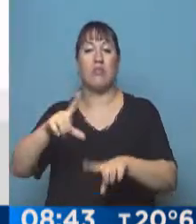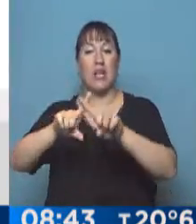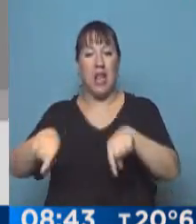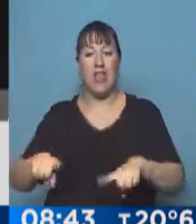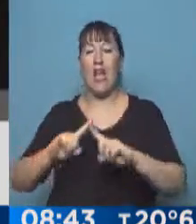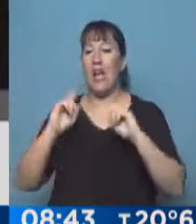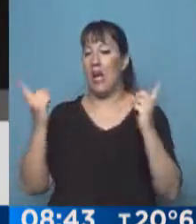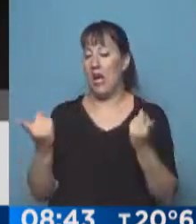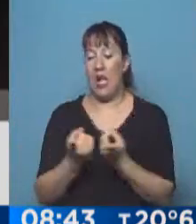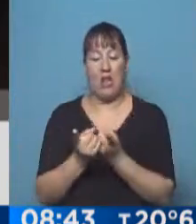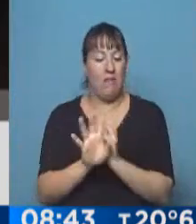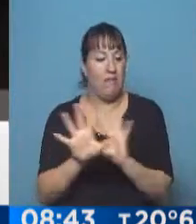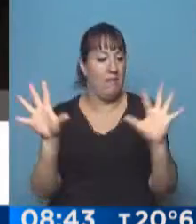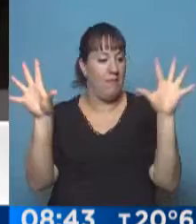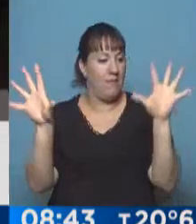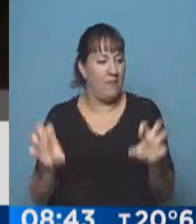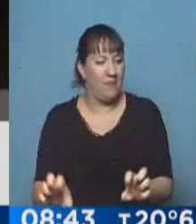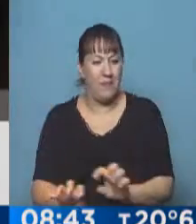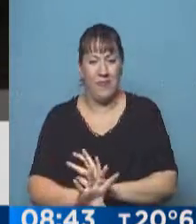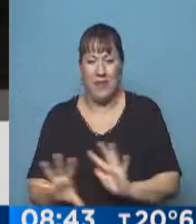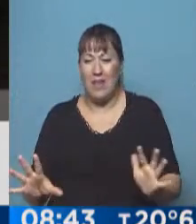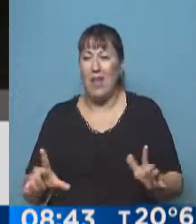era deprimente.